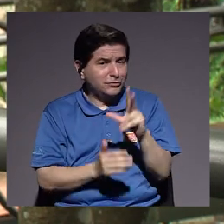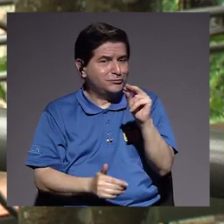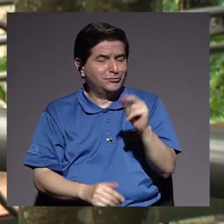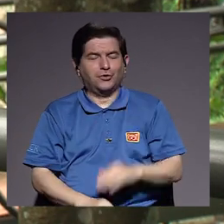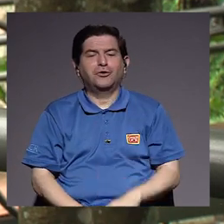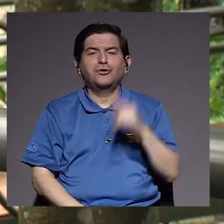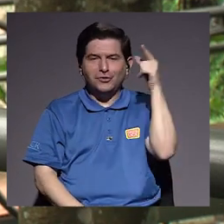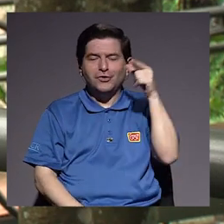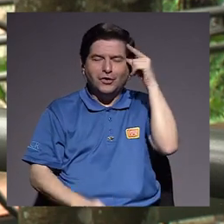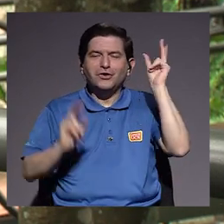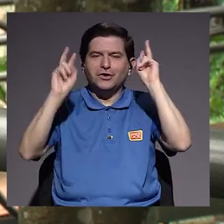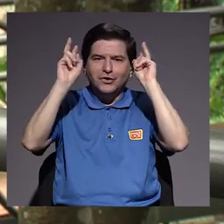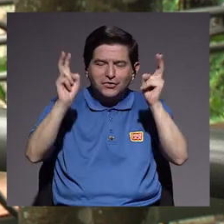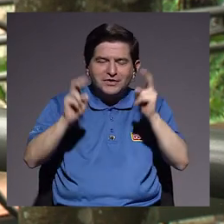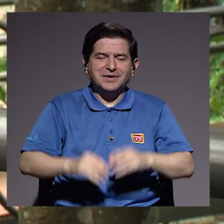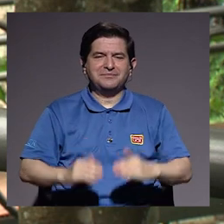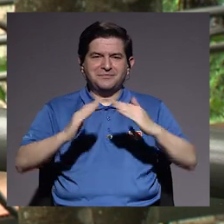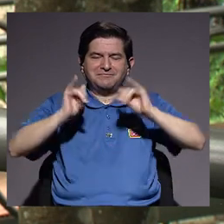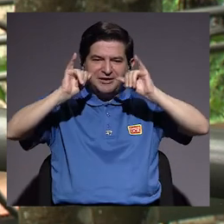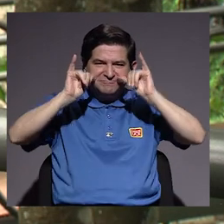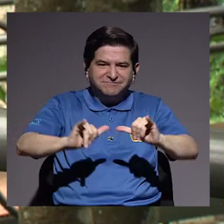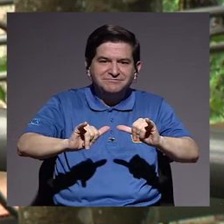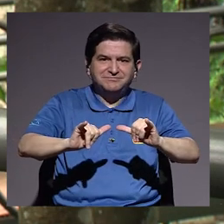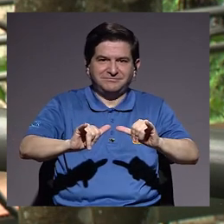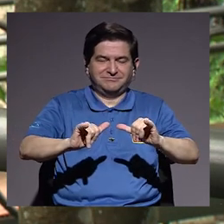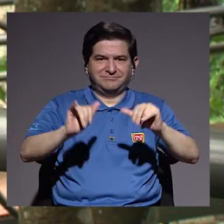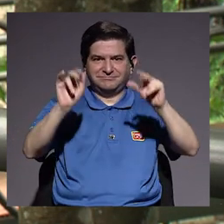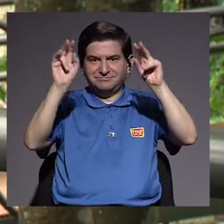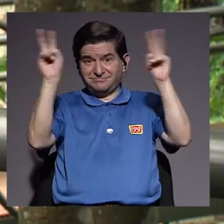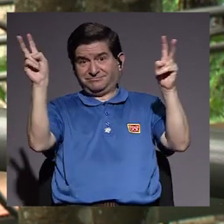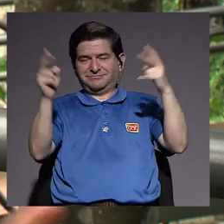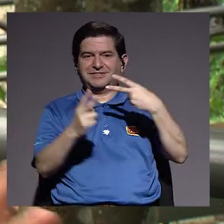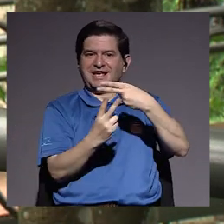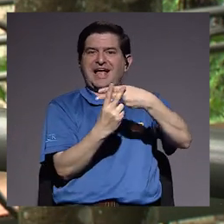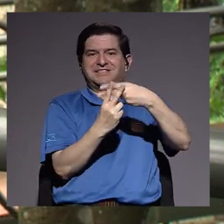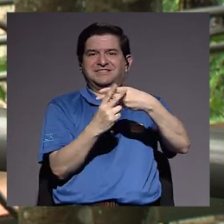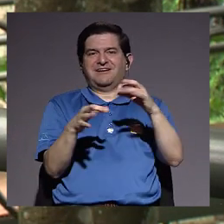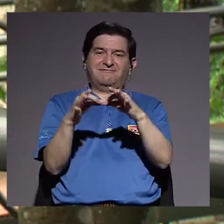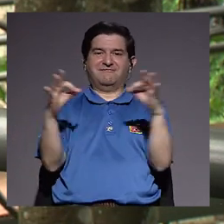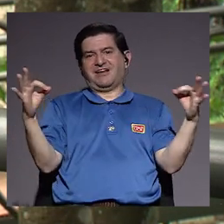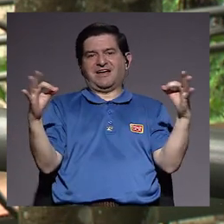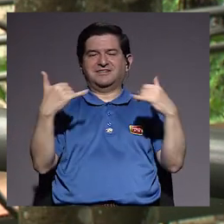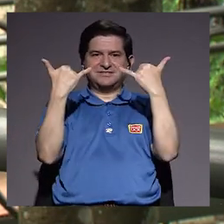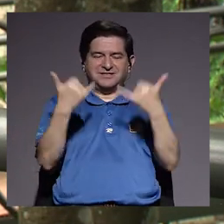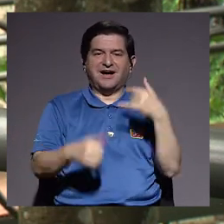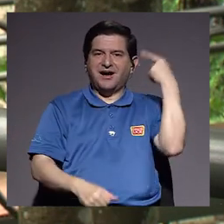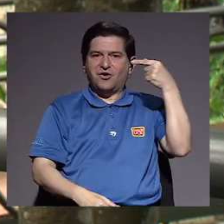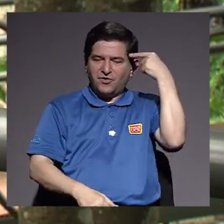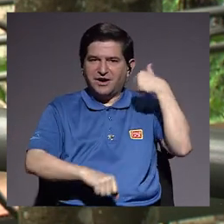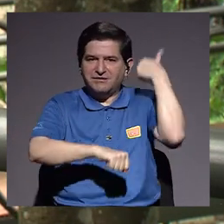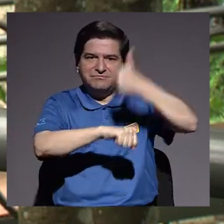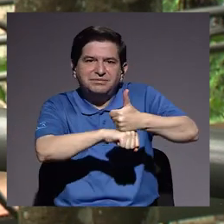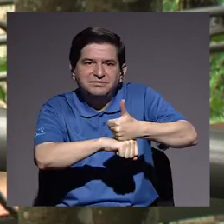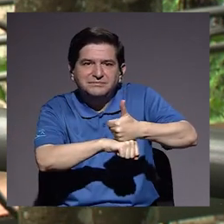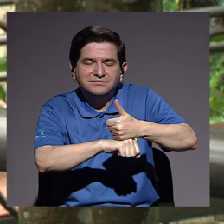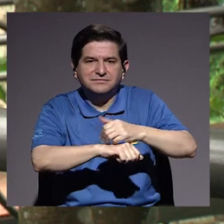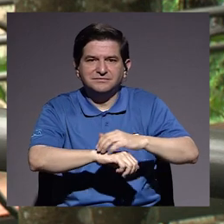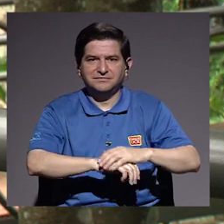todas, ¿verdad? Es evidente que el tema de estar en las casas, de quedes en casa, este hashtag, este eslogan que ha implantado el gobierno,